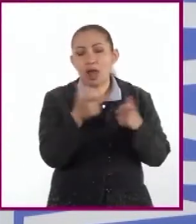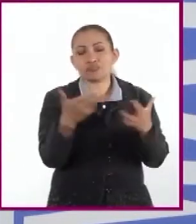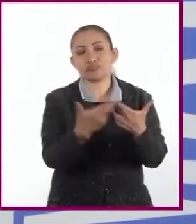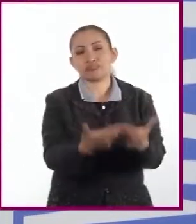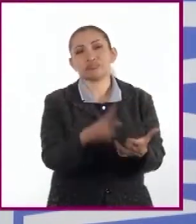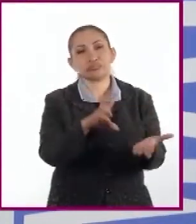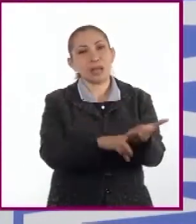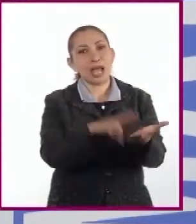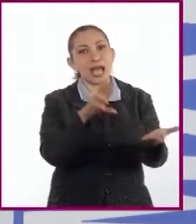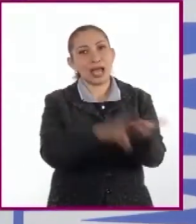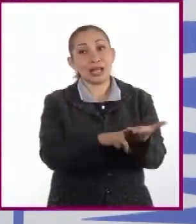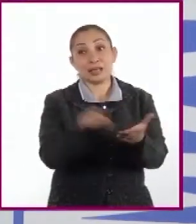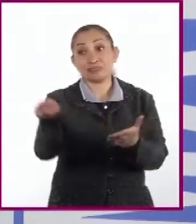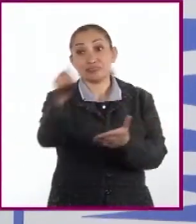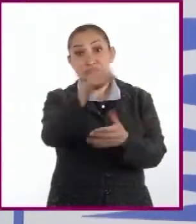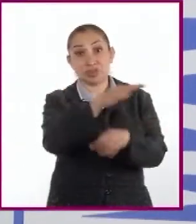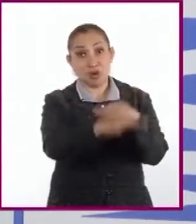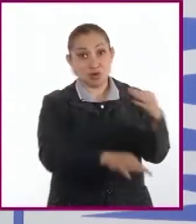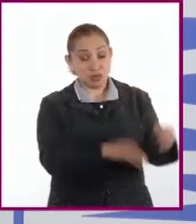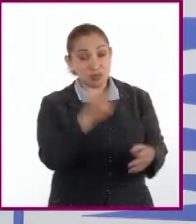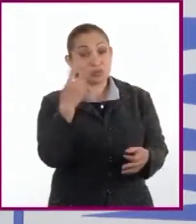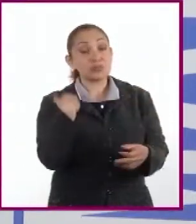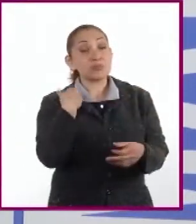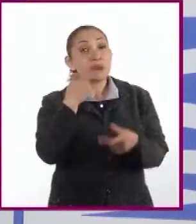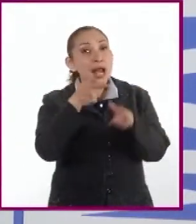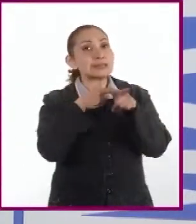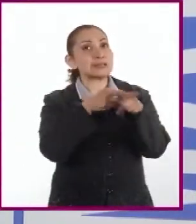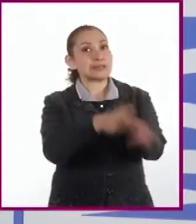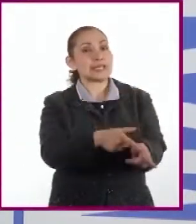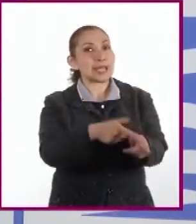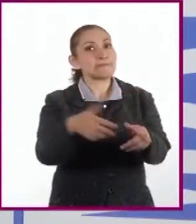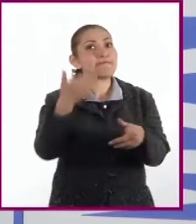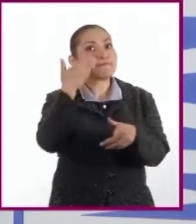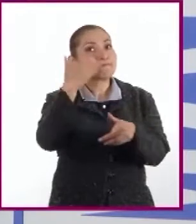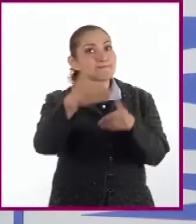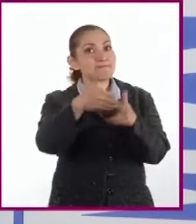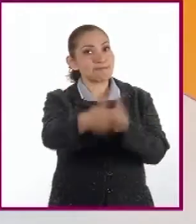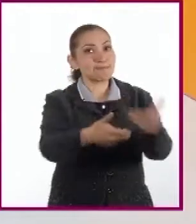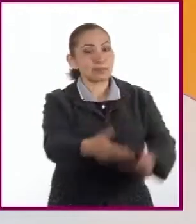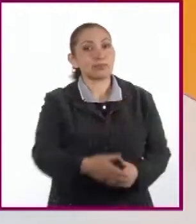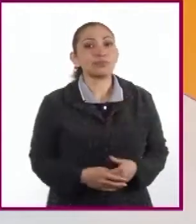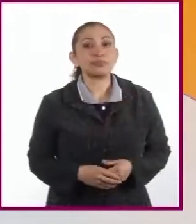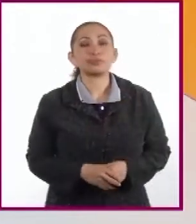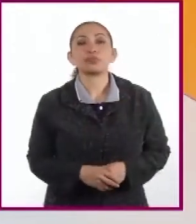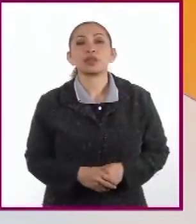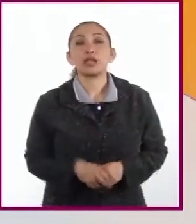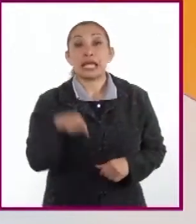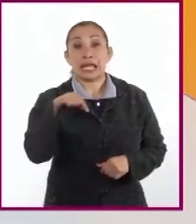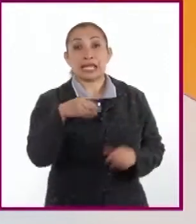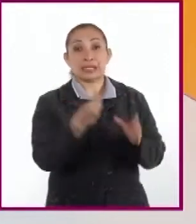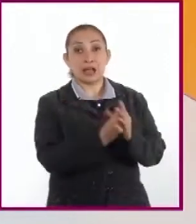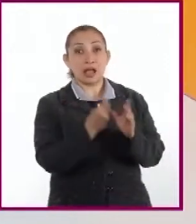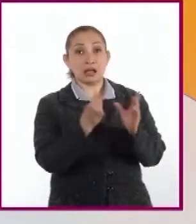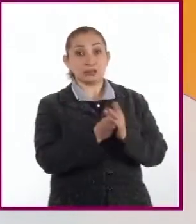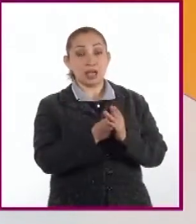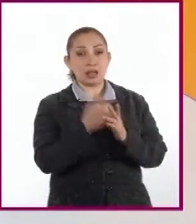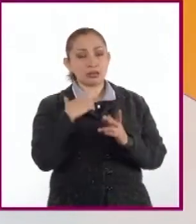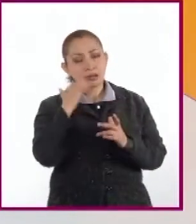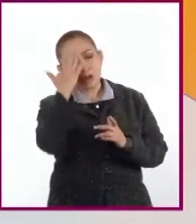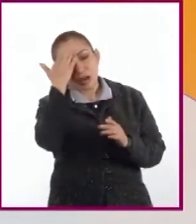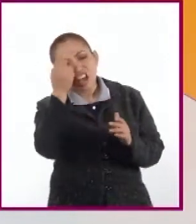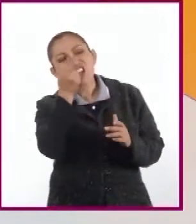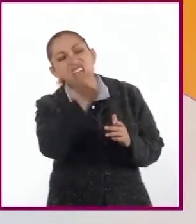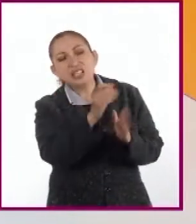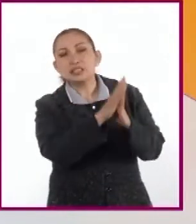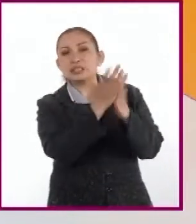que depende de la voluntad de todos para su permanencia en el tiempo. En esta sesión nos acercaremos a